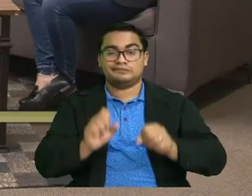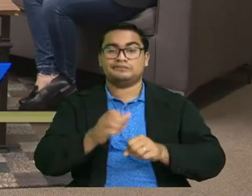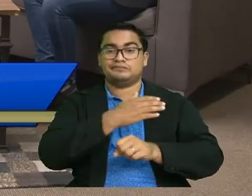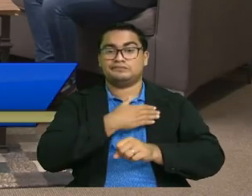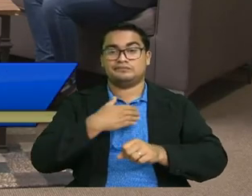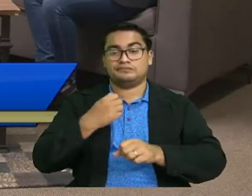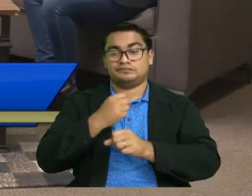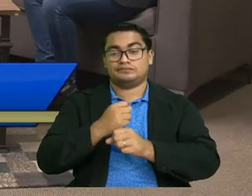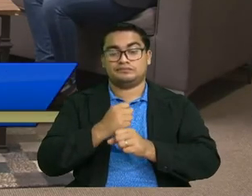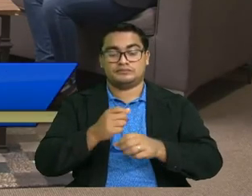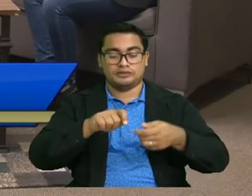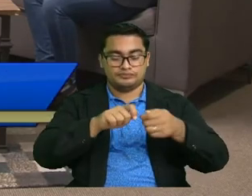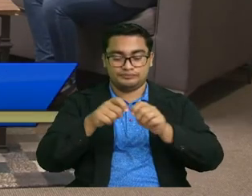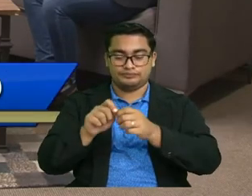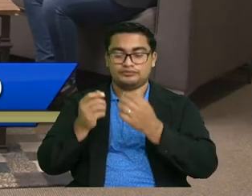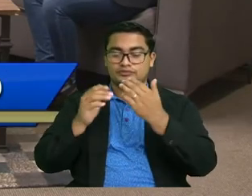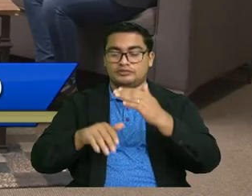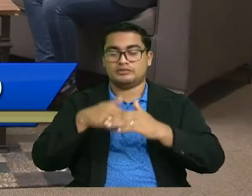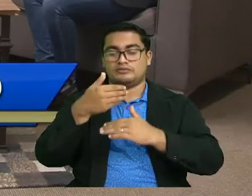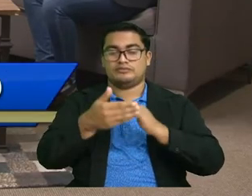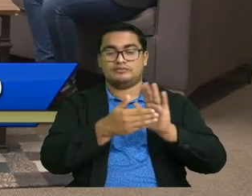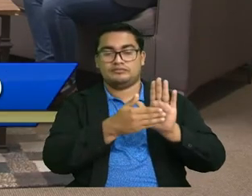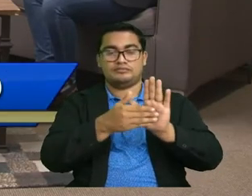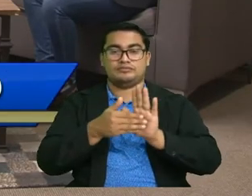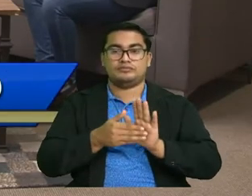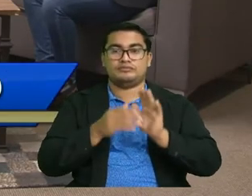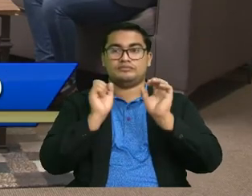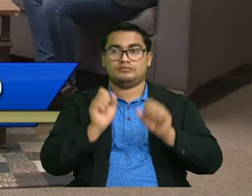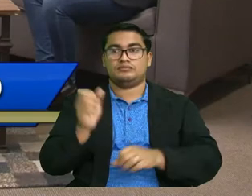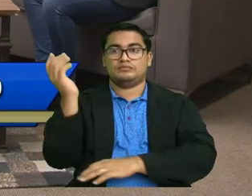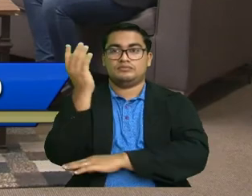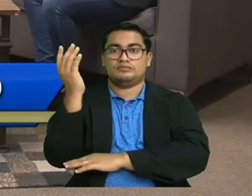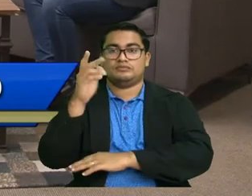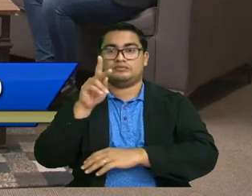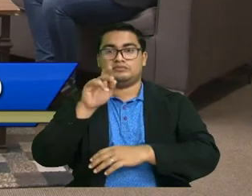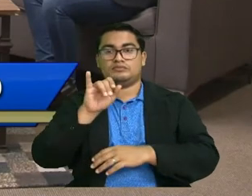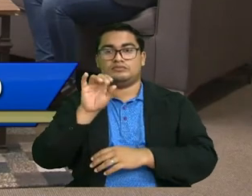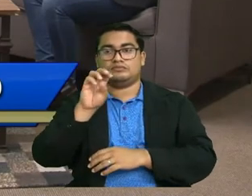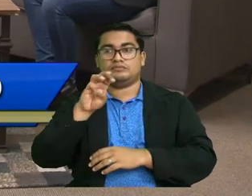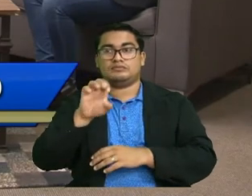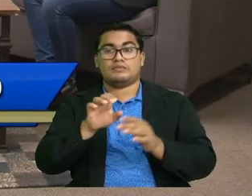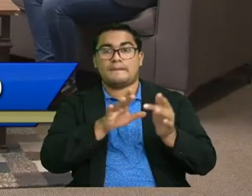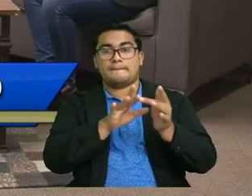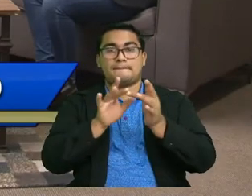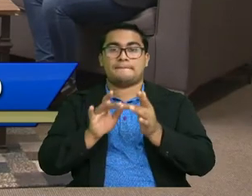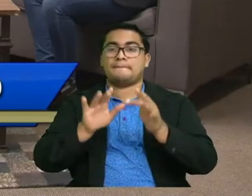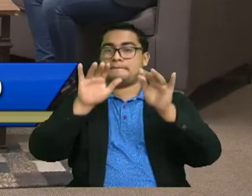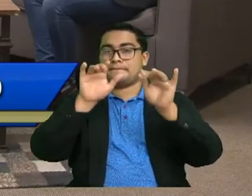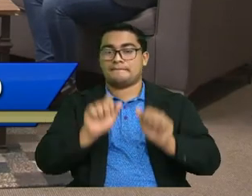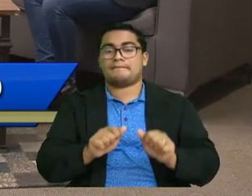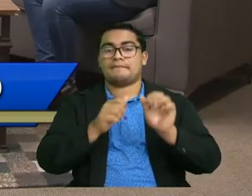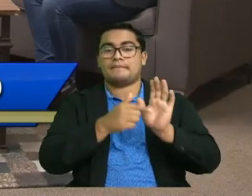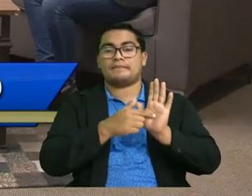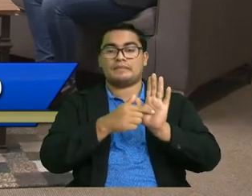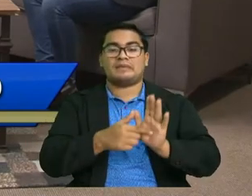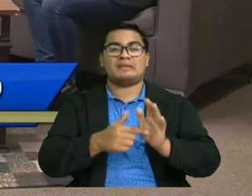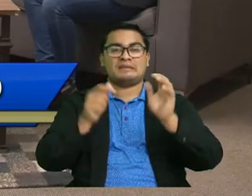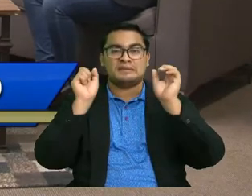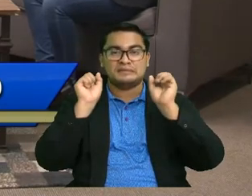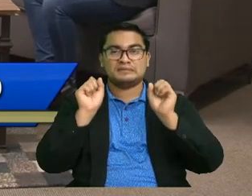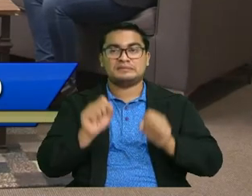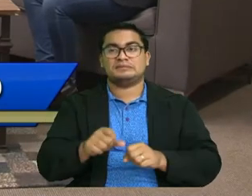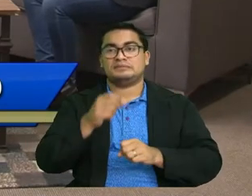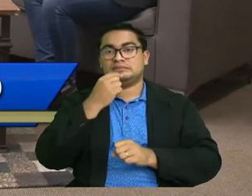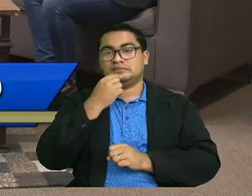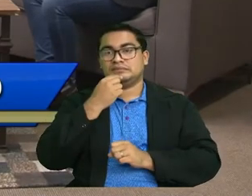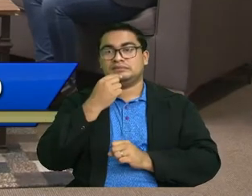producto para después venir y calzar en lo que es la Expo PYME, ¿verdad?, que vienen aquí ya a presentar un producto, a lograr que,